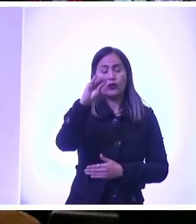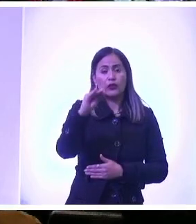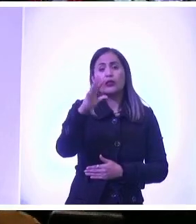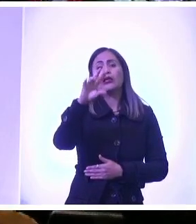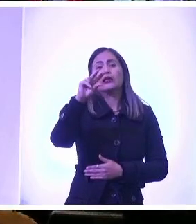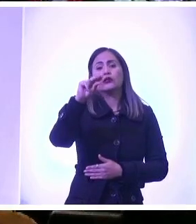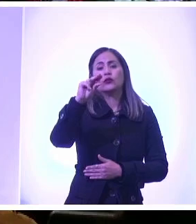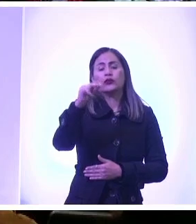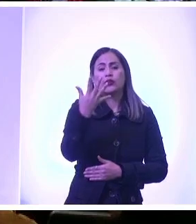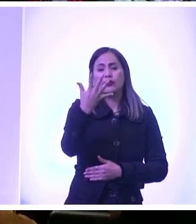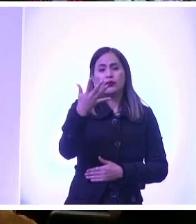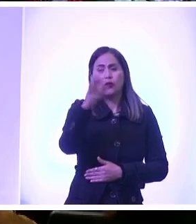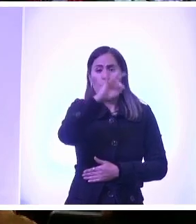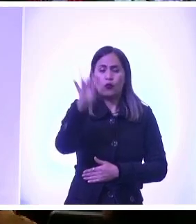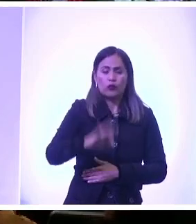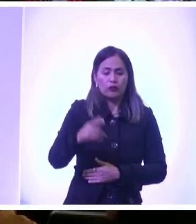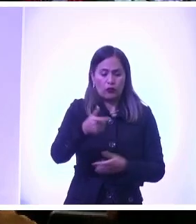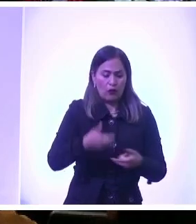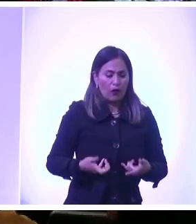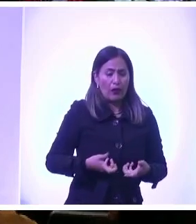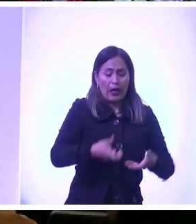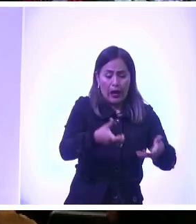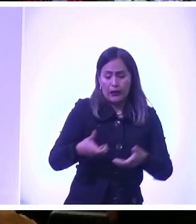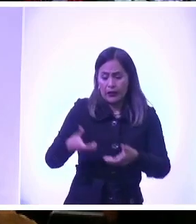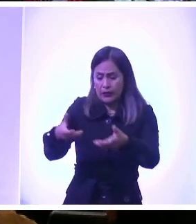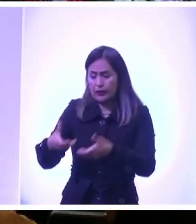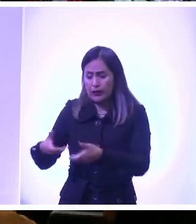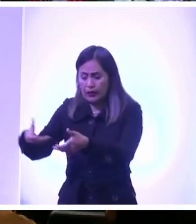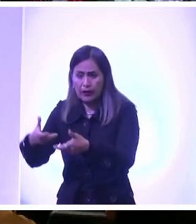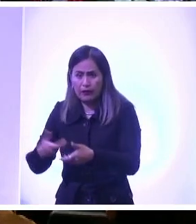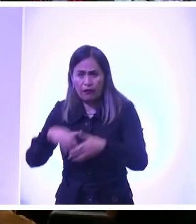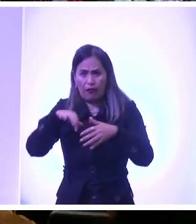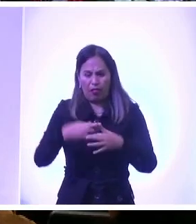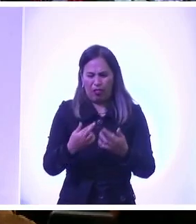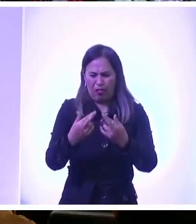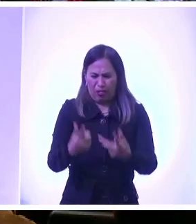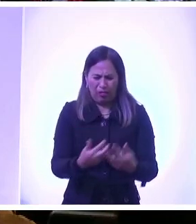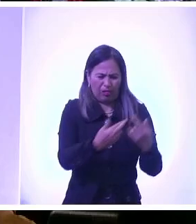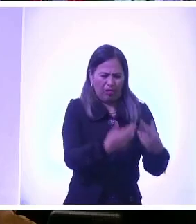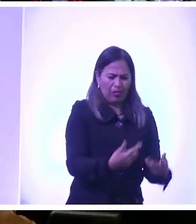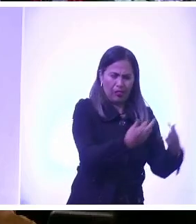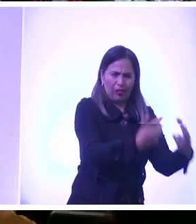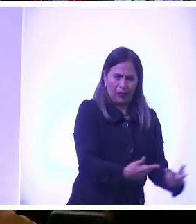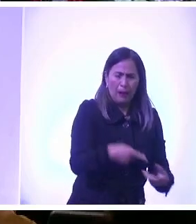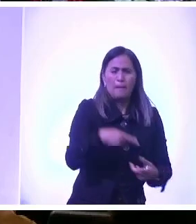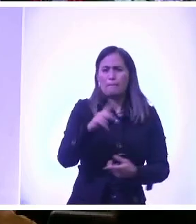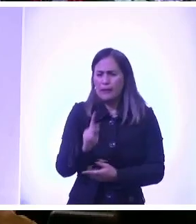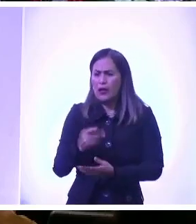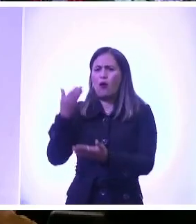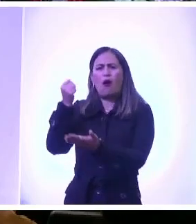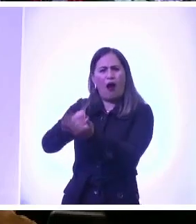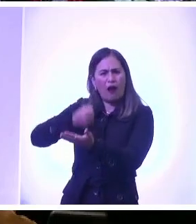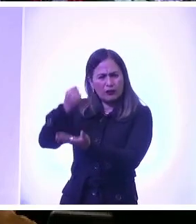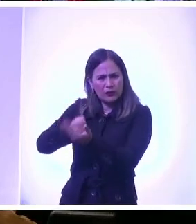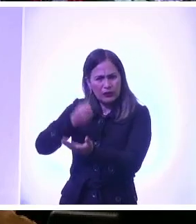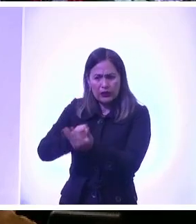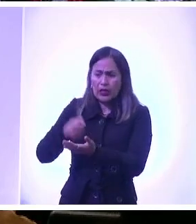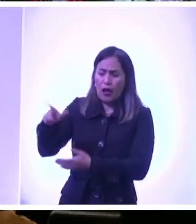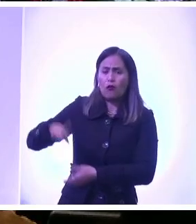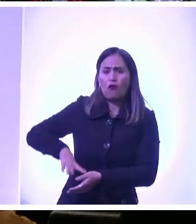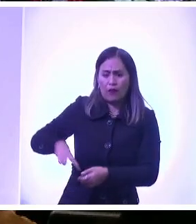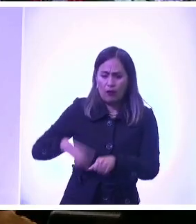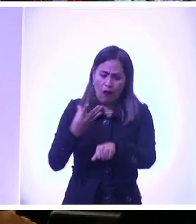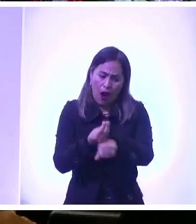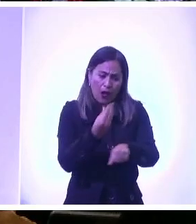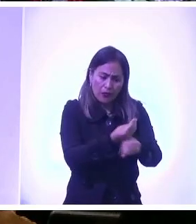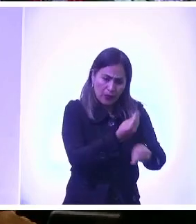infraestructura vial de estos dos municipios está colapsada por los baches Pero cómo le podemos exigir al gobierno arréglame el bache si no